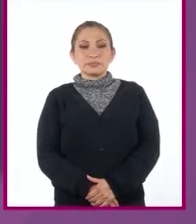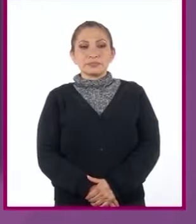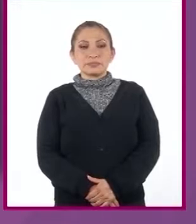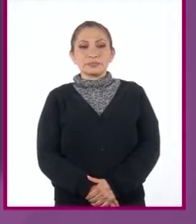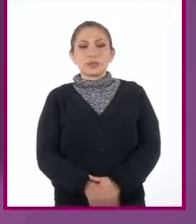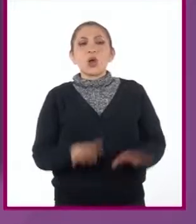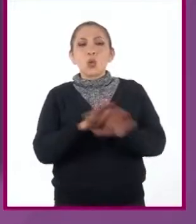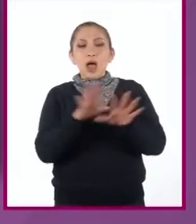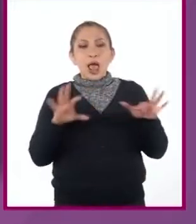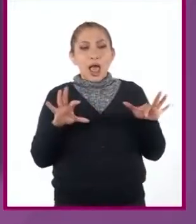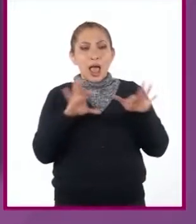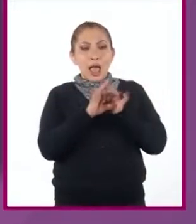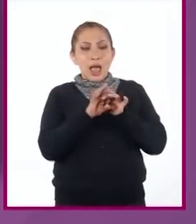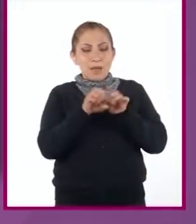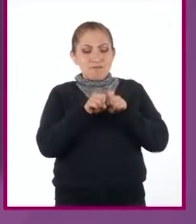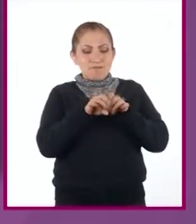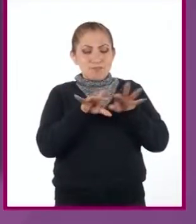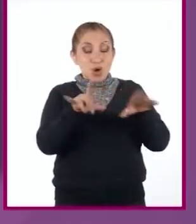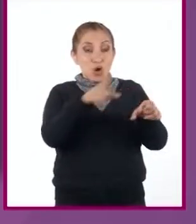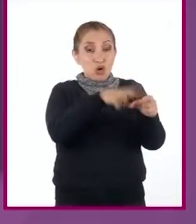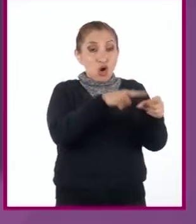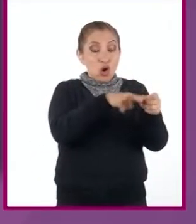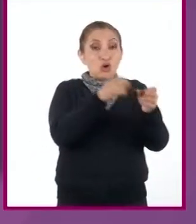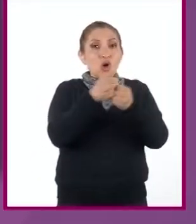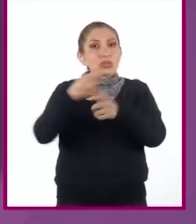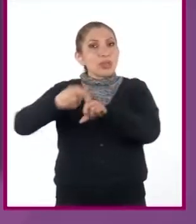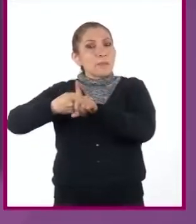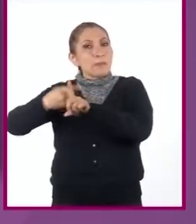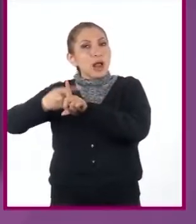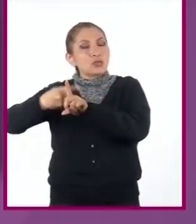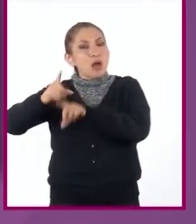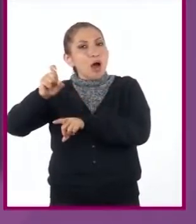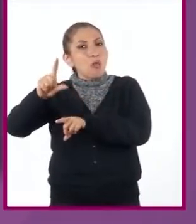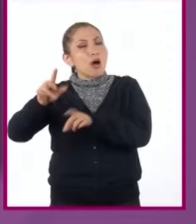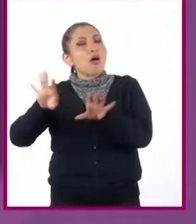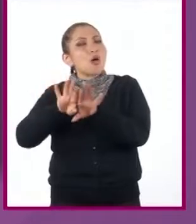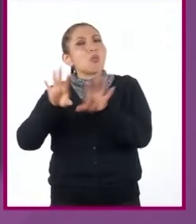¿Qué relación tiene la dispersión de la tinta con la temperatura del agua?